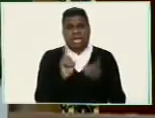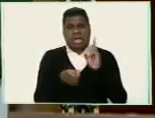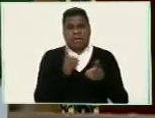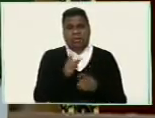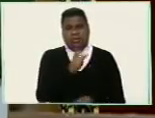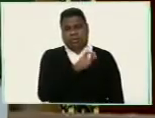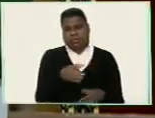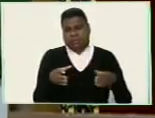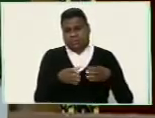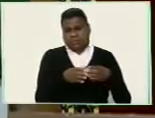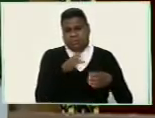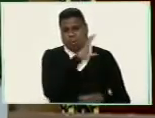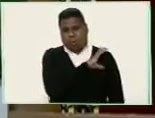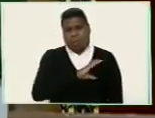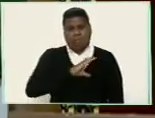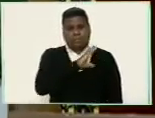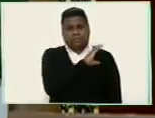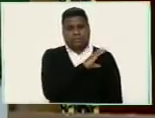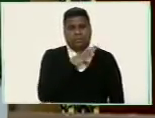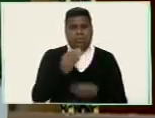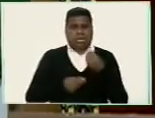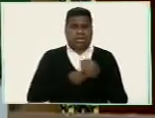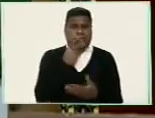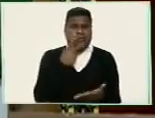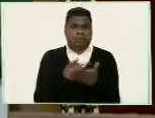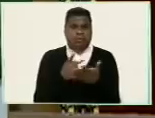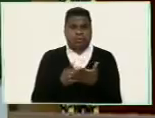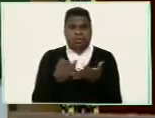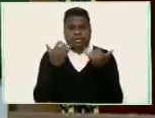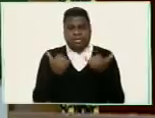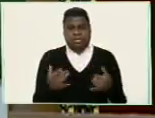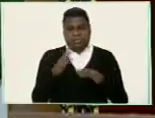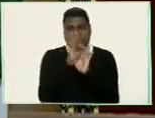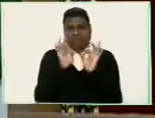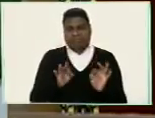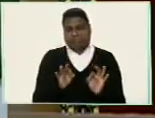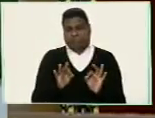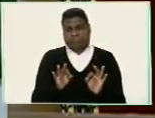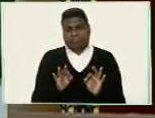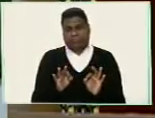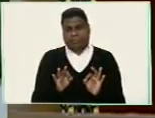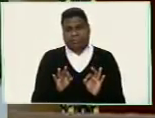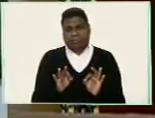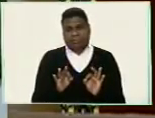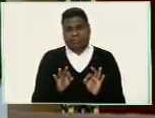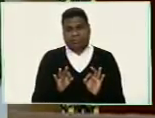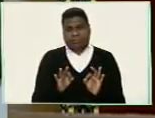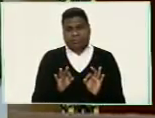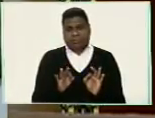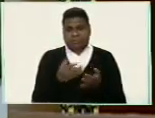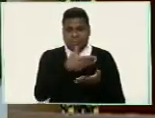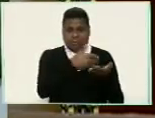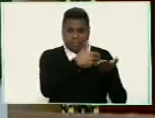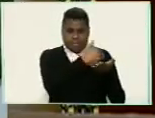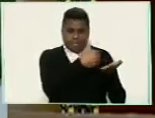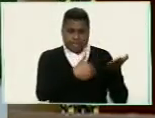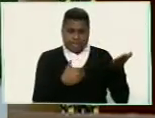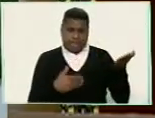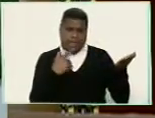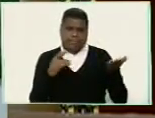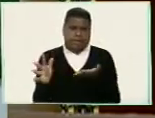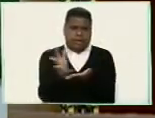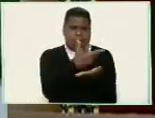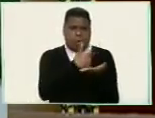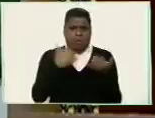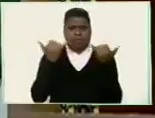Algunas comisiones han hecho propuestas ya de manera informal, algunas incluso fueron reflejadas públicamente